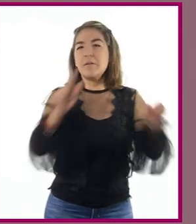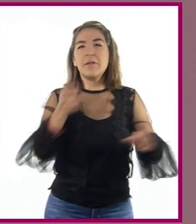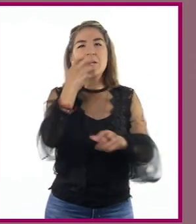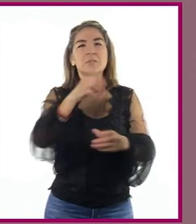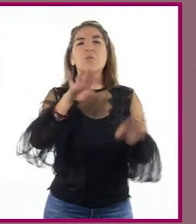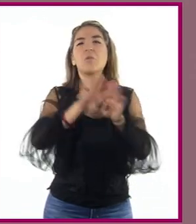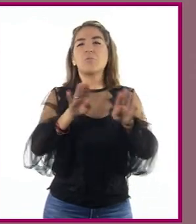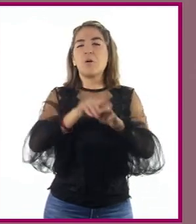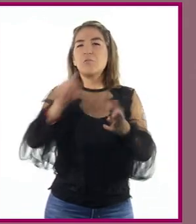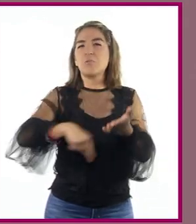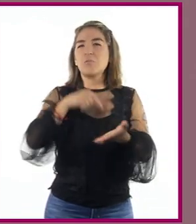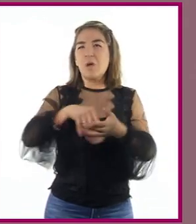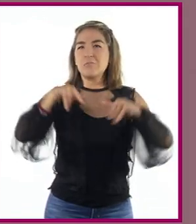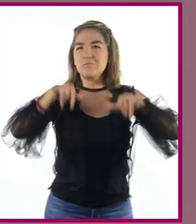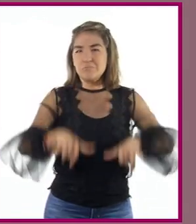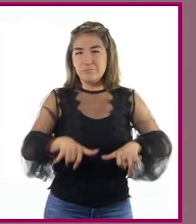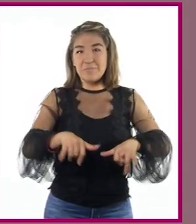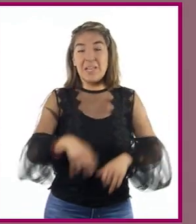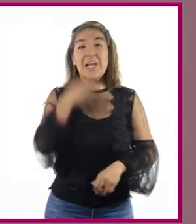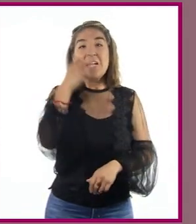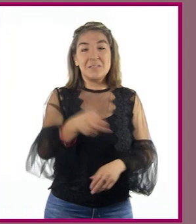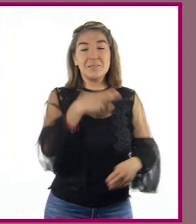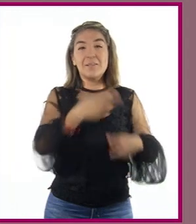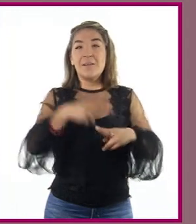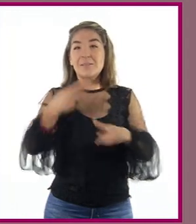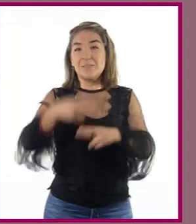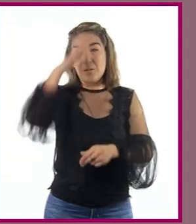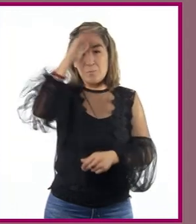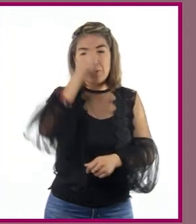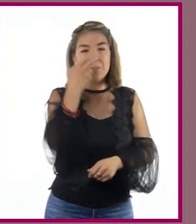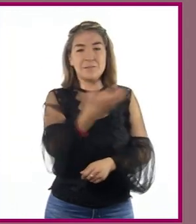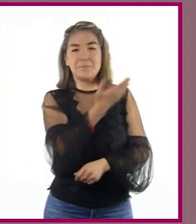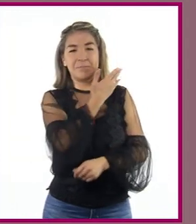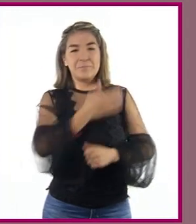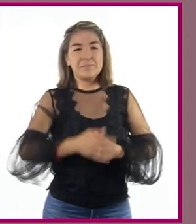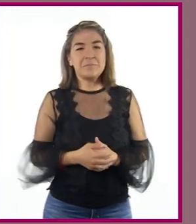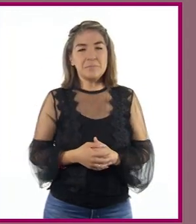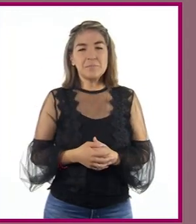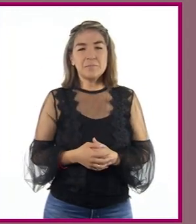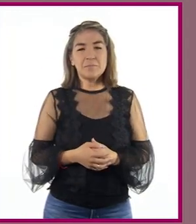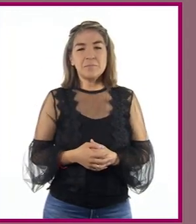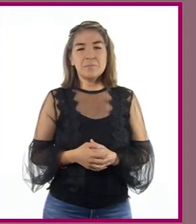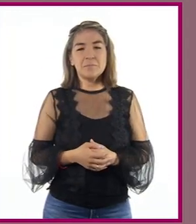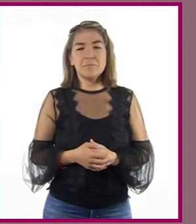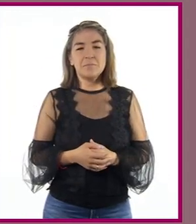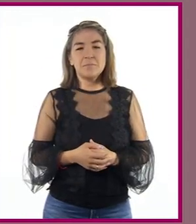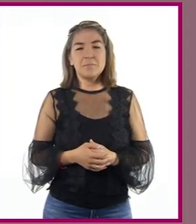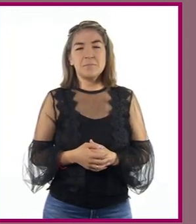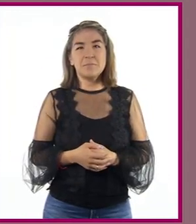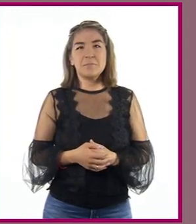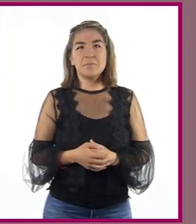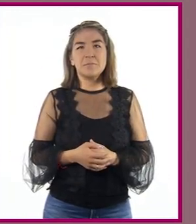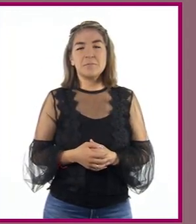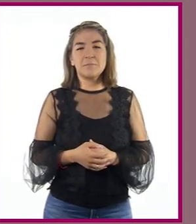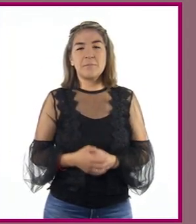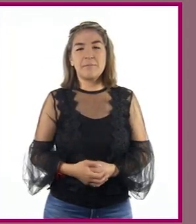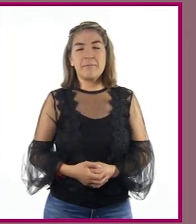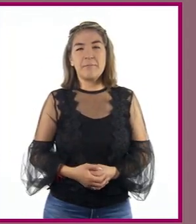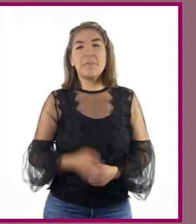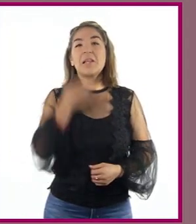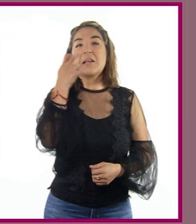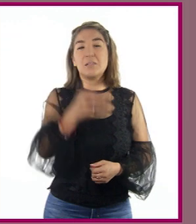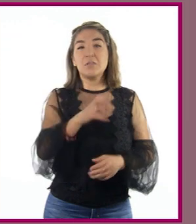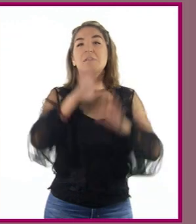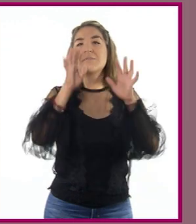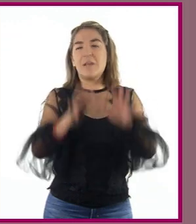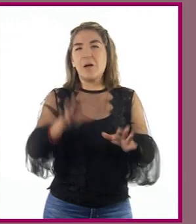establecimiento. Fue hasta la celebración de los Acuerdos de Schengen de 1985 y 1990 que